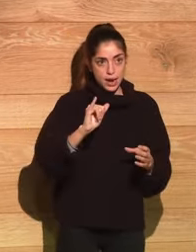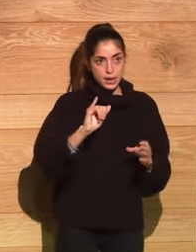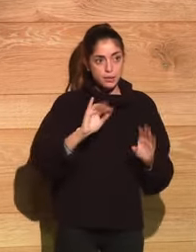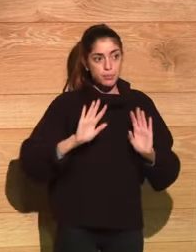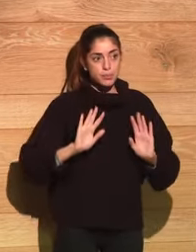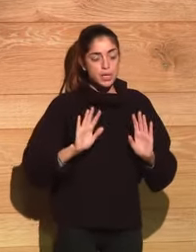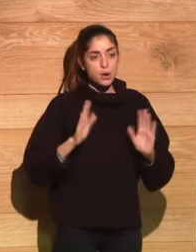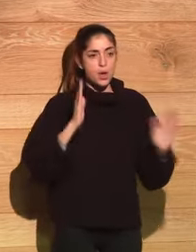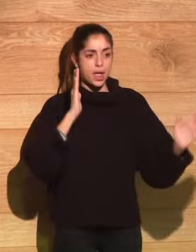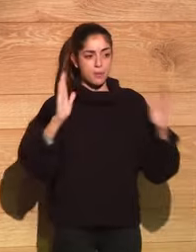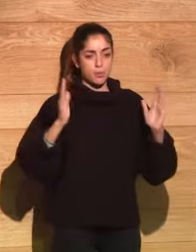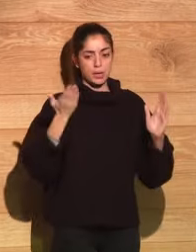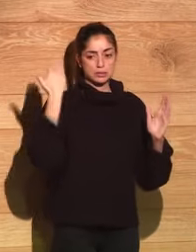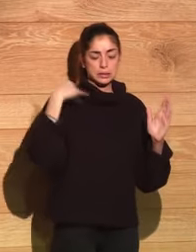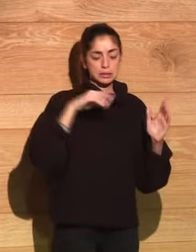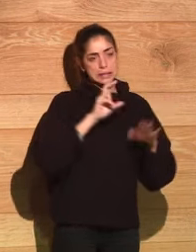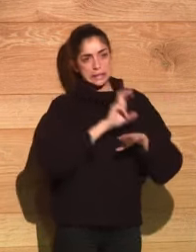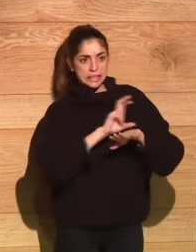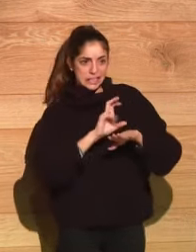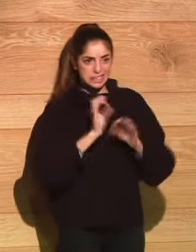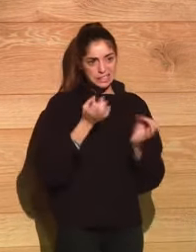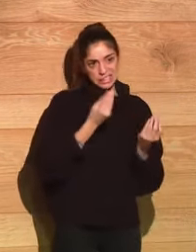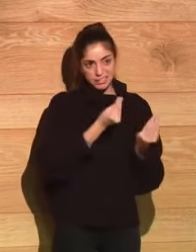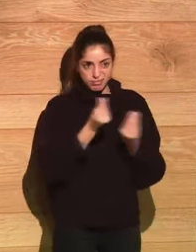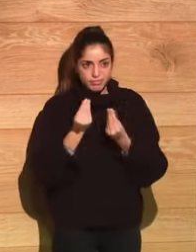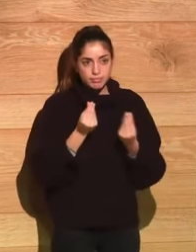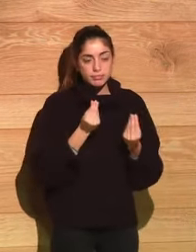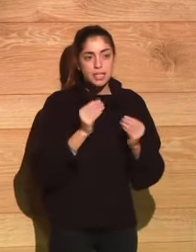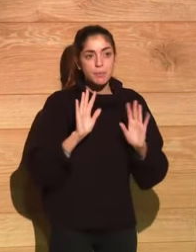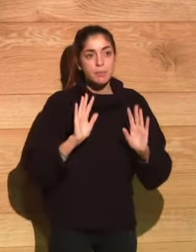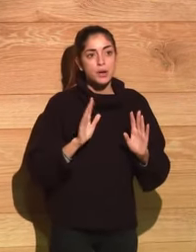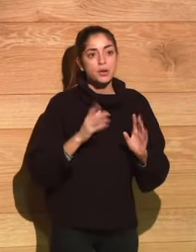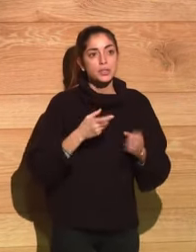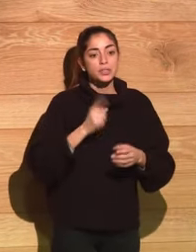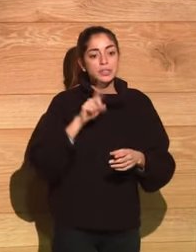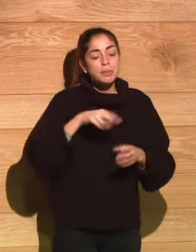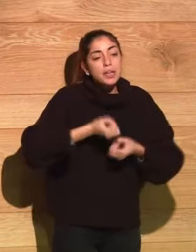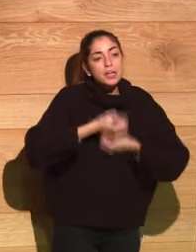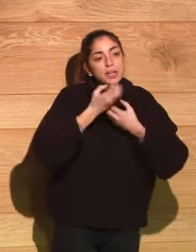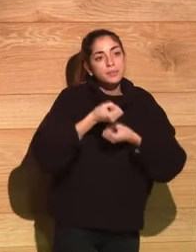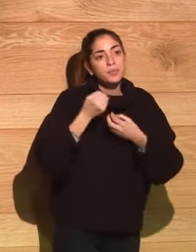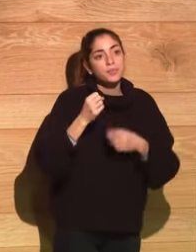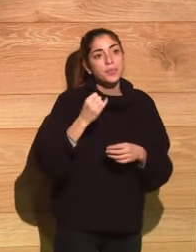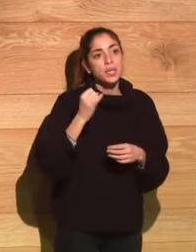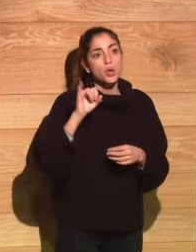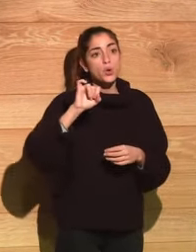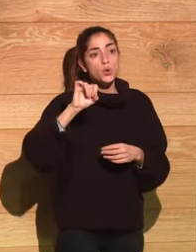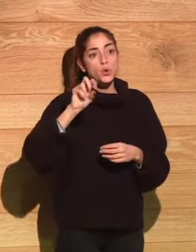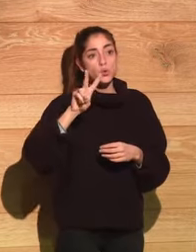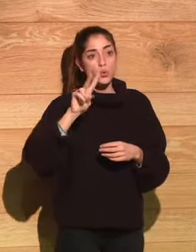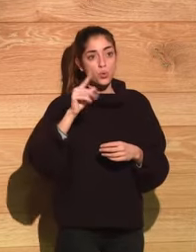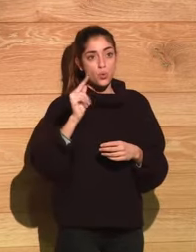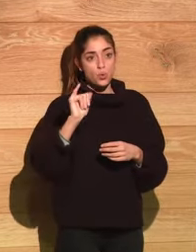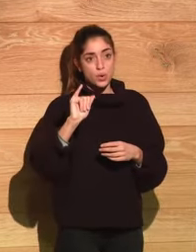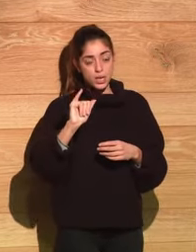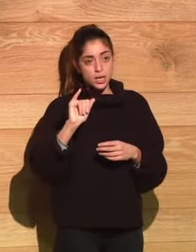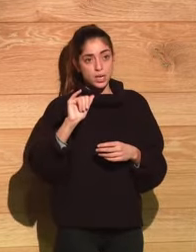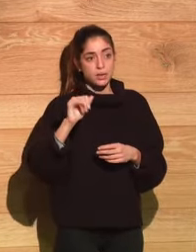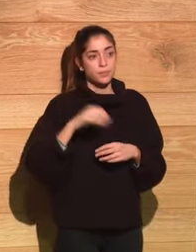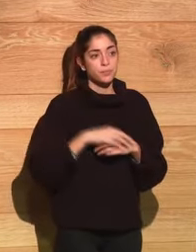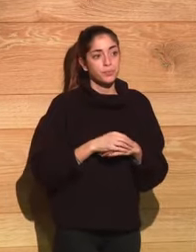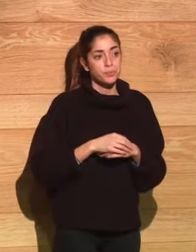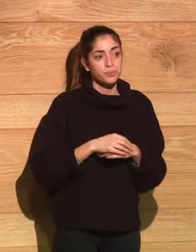aquella época gris. Y también recuerdo aquellas declaraciones de Yukio Mishima, el escritor japonés,